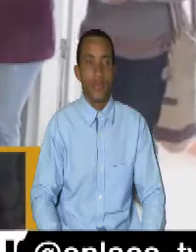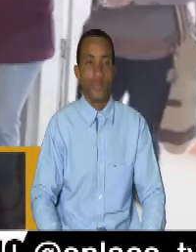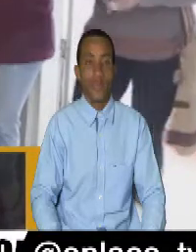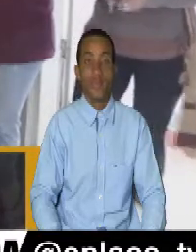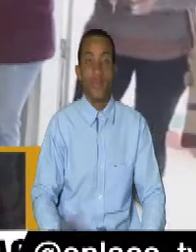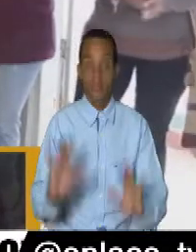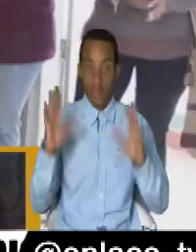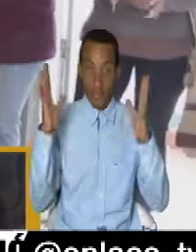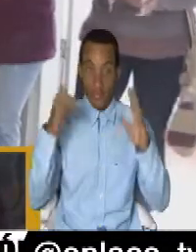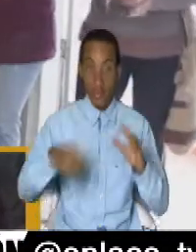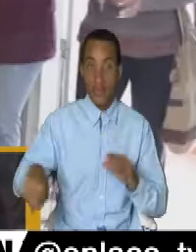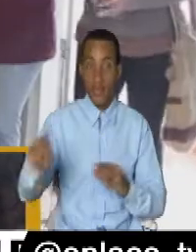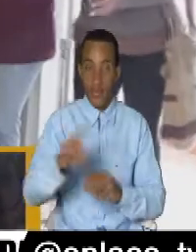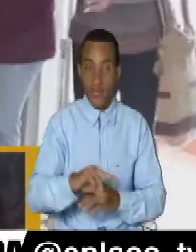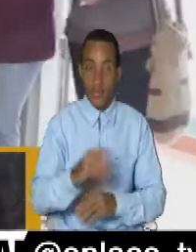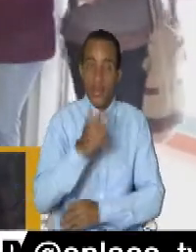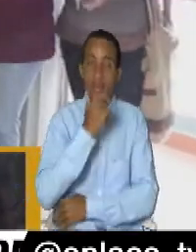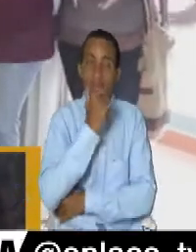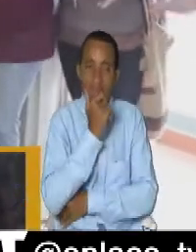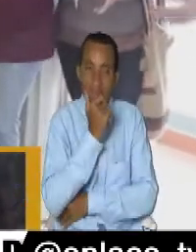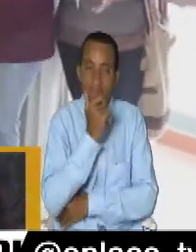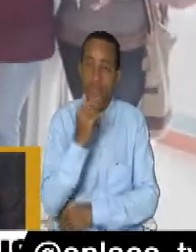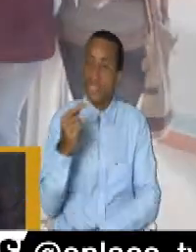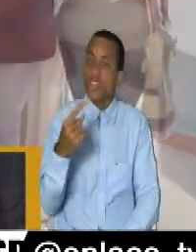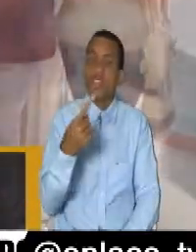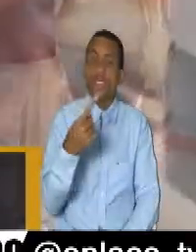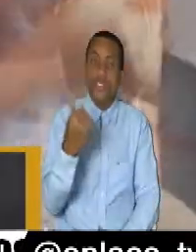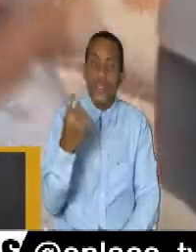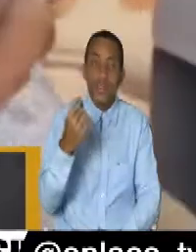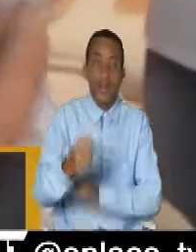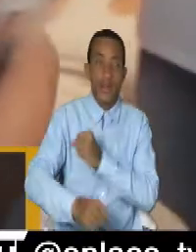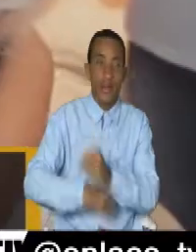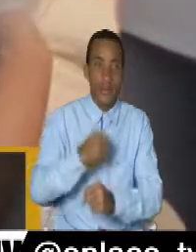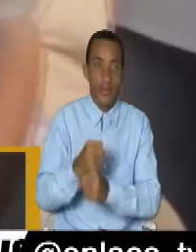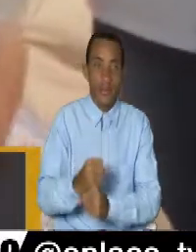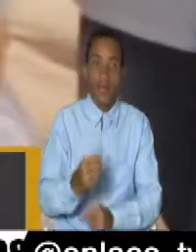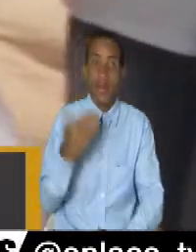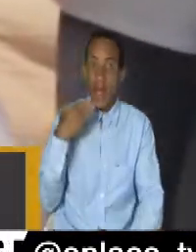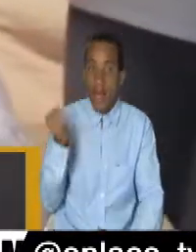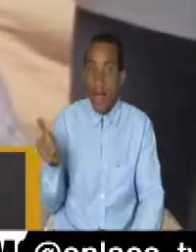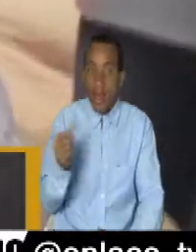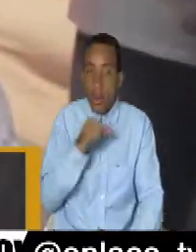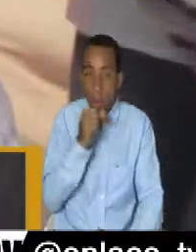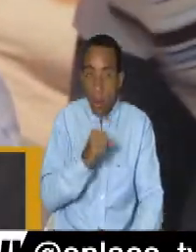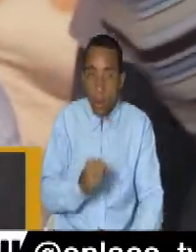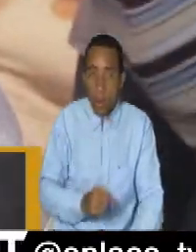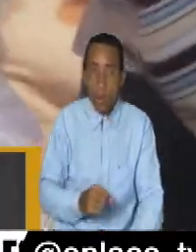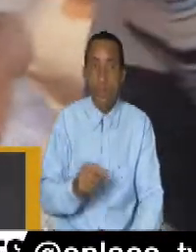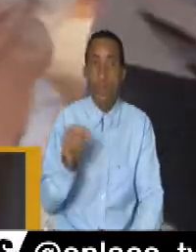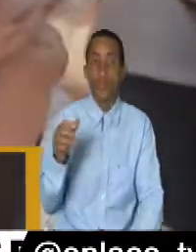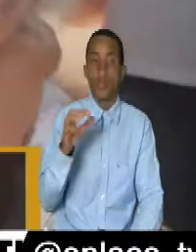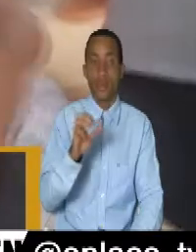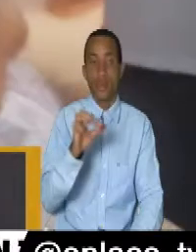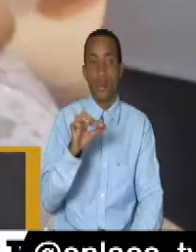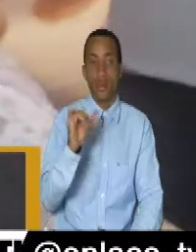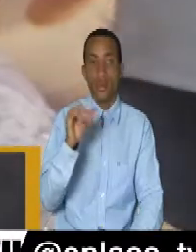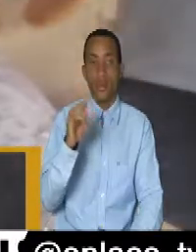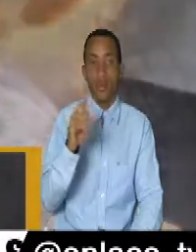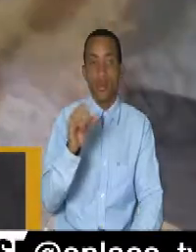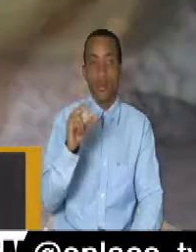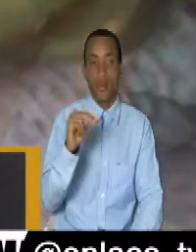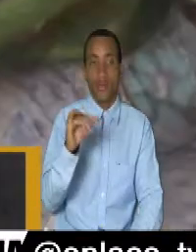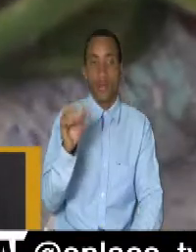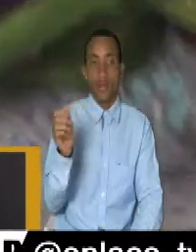Así como le está escuchando, 100 son los años que está cumpliendo Epifania Erazo de Cortina. Y es que hoy en nuestra sección